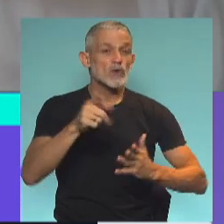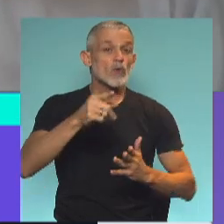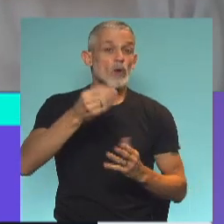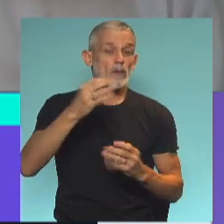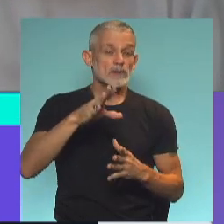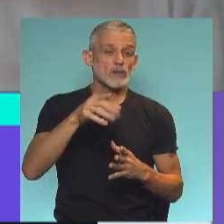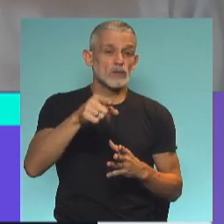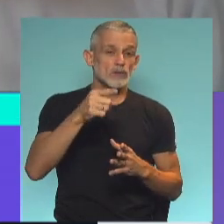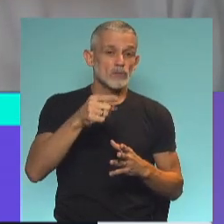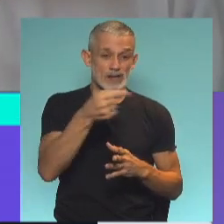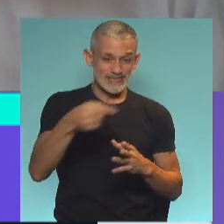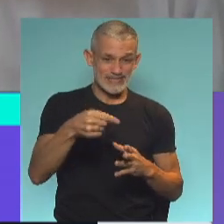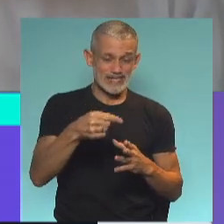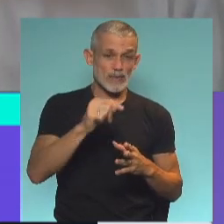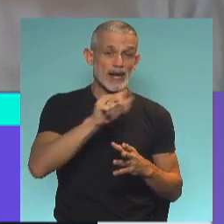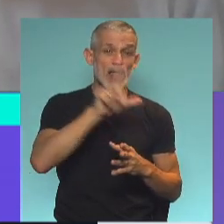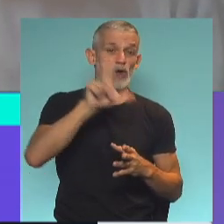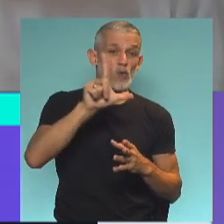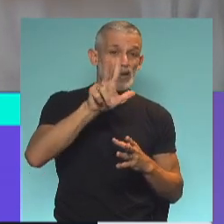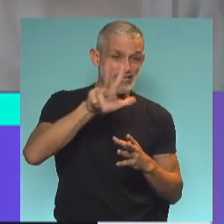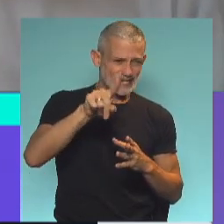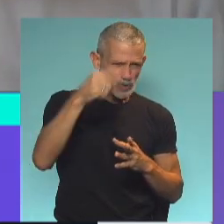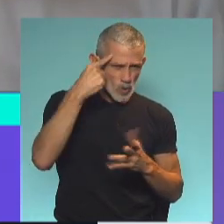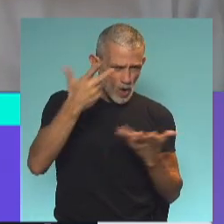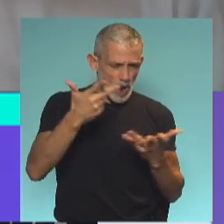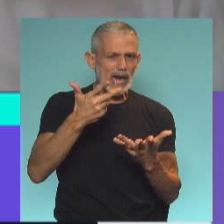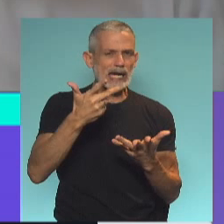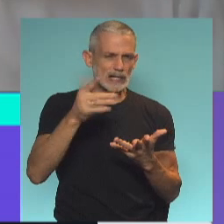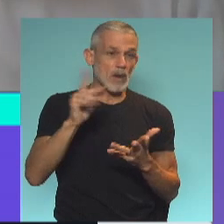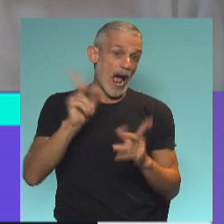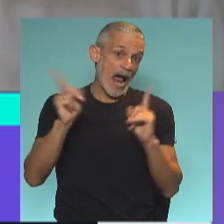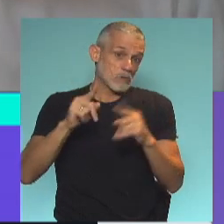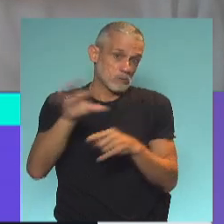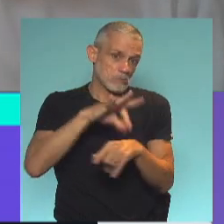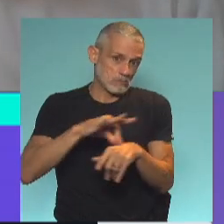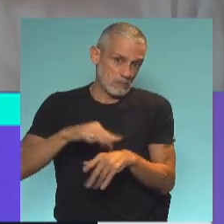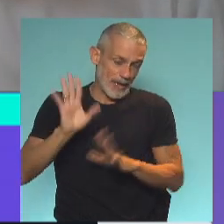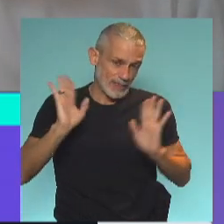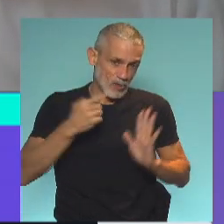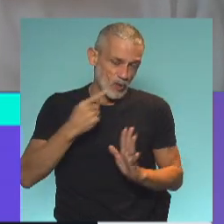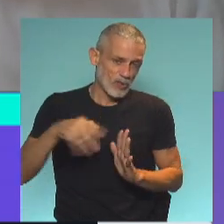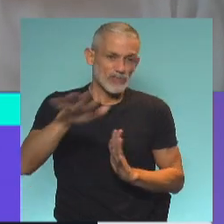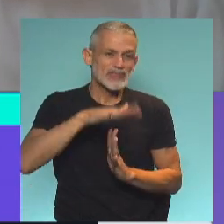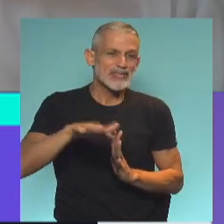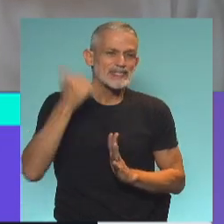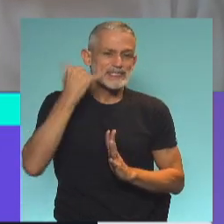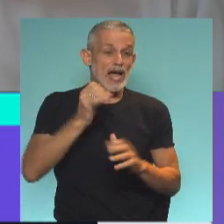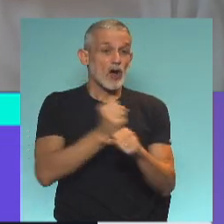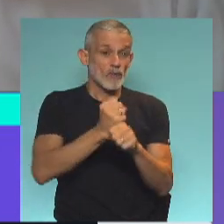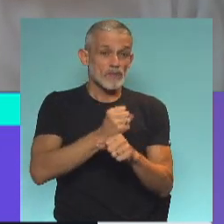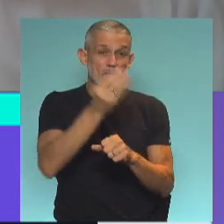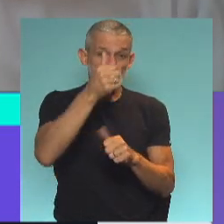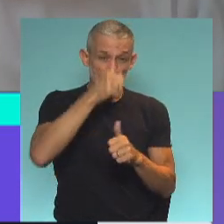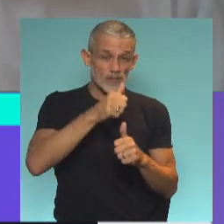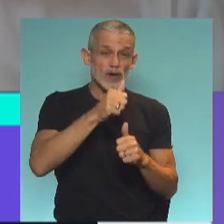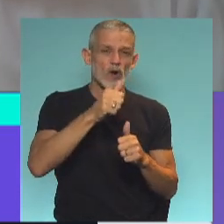¿La semana que viene? ¿Desde el lunes 31, dice usted? Claro, que es lo que señalan algunos infectólogos, habida cuenta de que ya se confirmó que el fin de semana